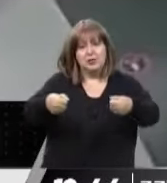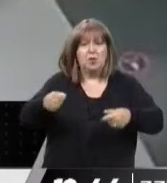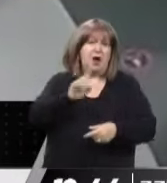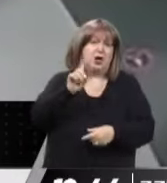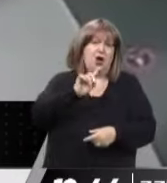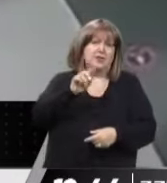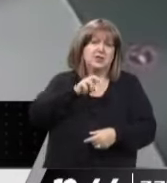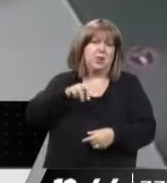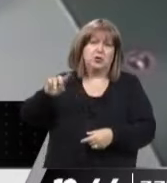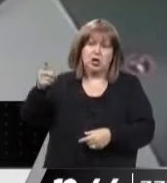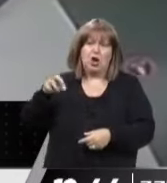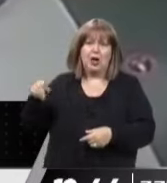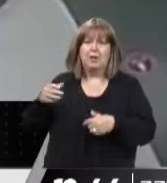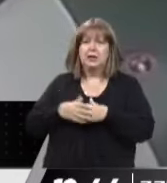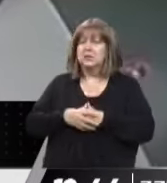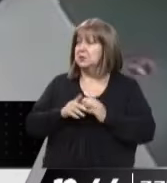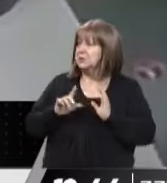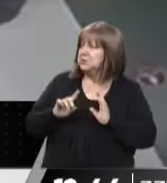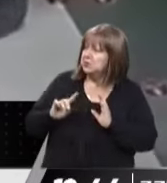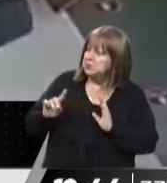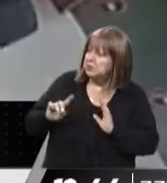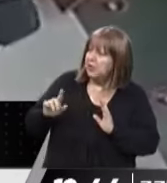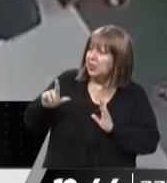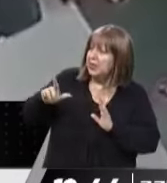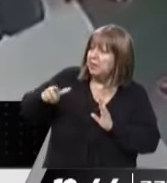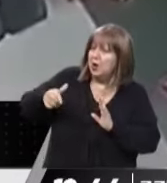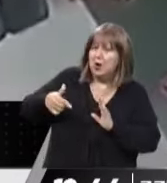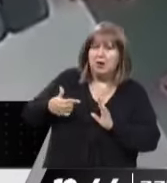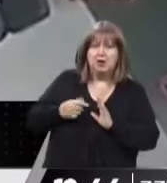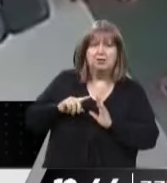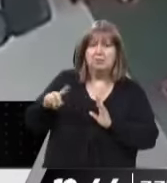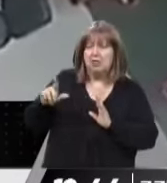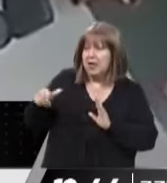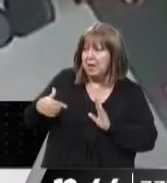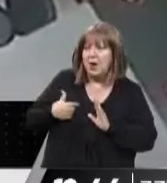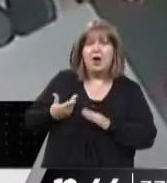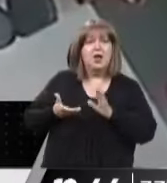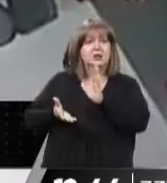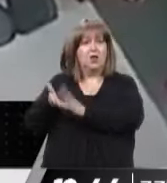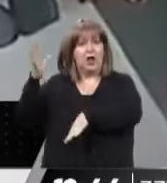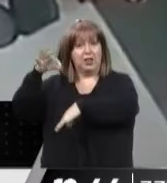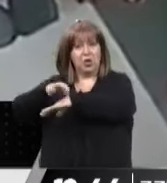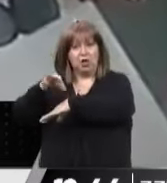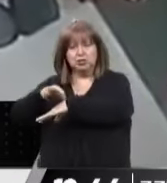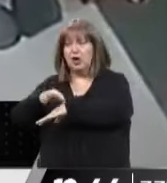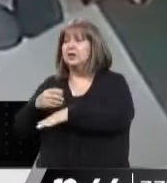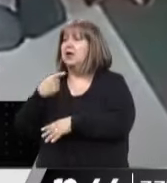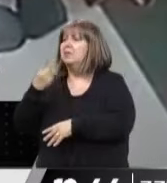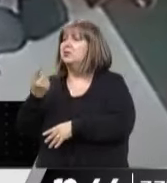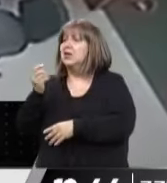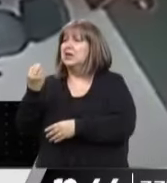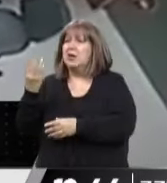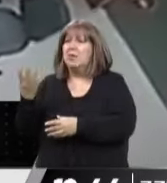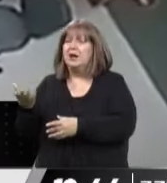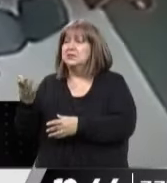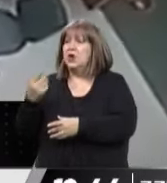más de adentro. Entonces fue a preguntarle muerto. Al médico a quien había referido. Le dice, mirá, llegó un paciente, tal y tal y. No, dice, nunca llegó ningún paciente acá. ¿Y